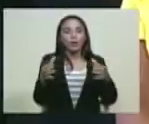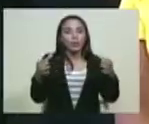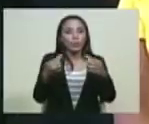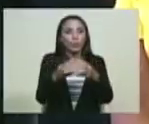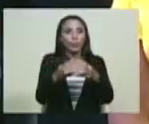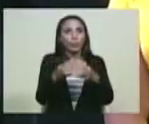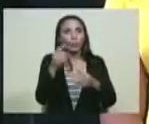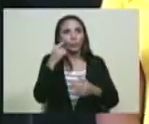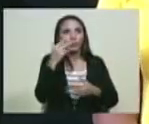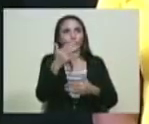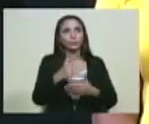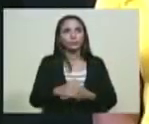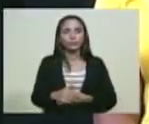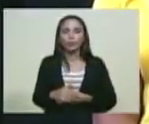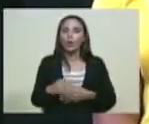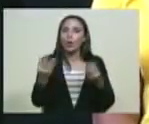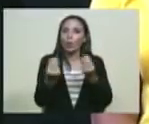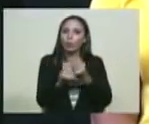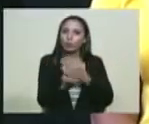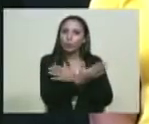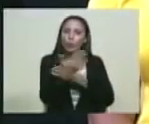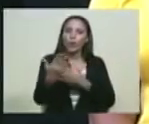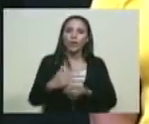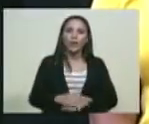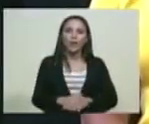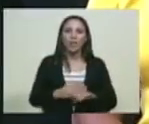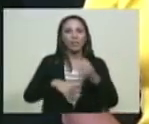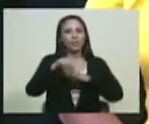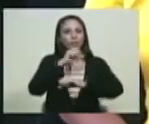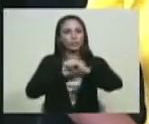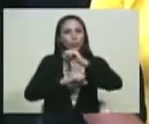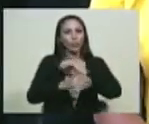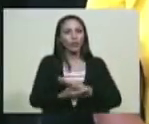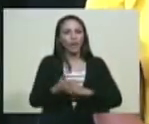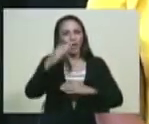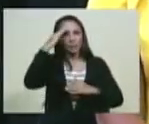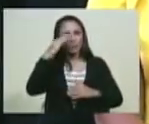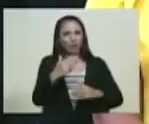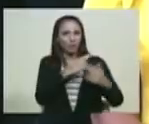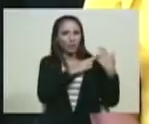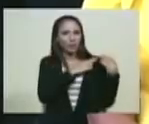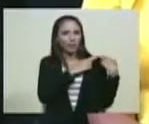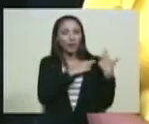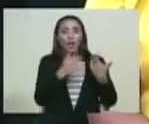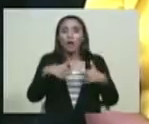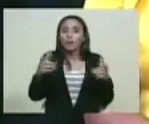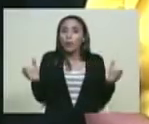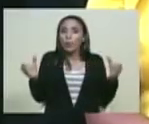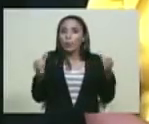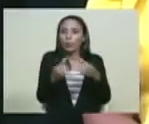represento, junto con el Defensor del Pueblo, el Contralor General de la República, somos un cuerpo colegiado.